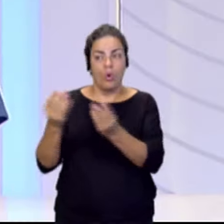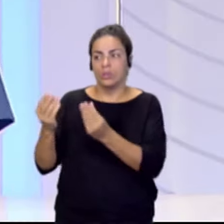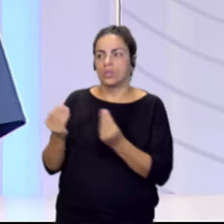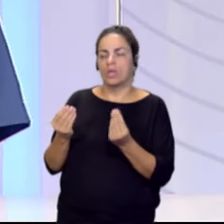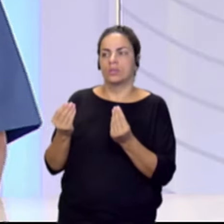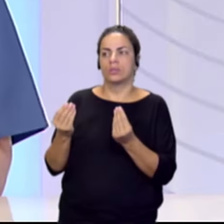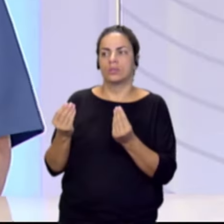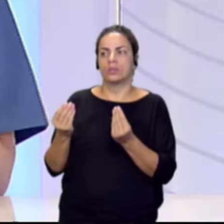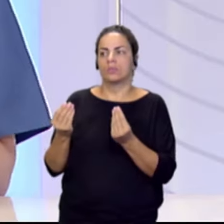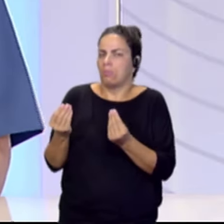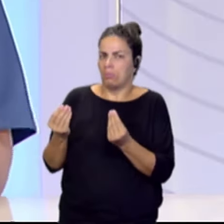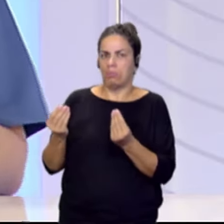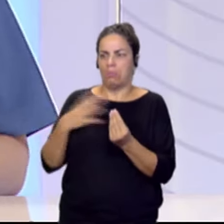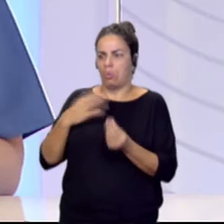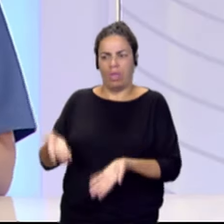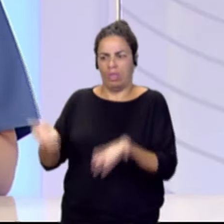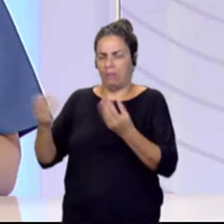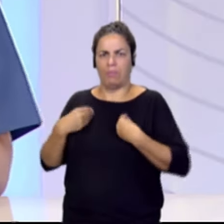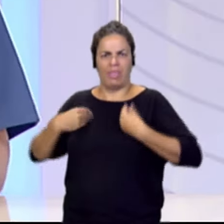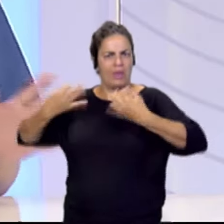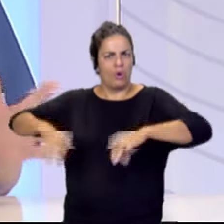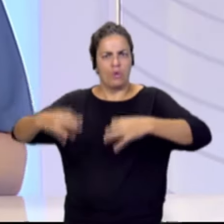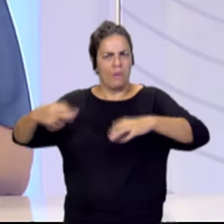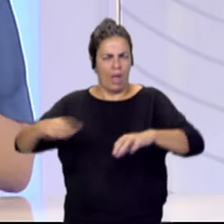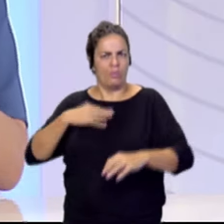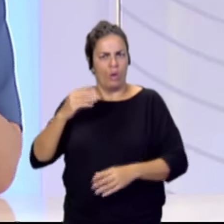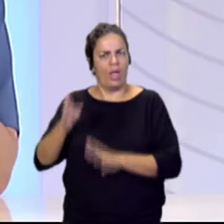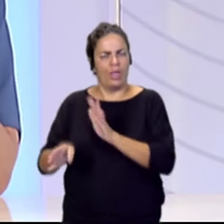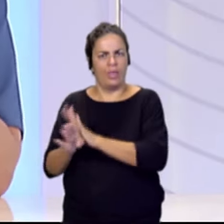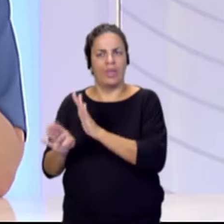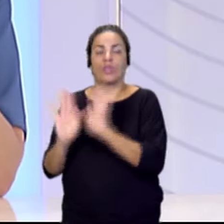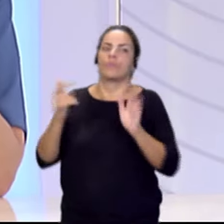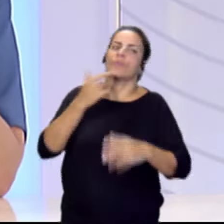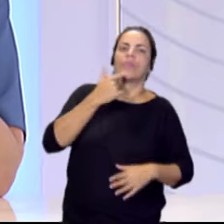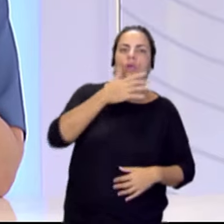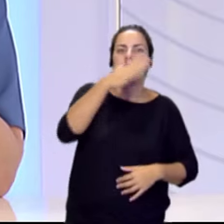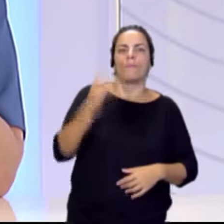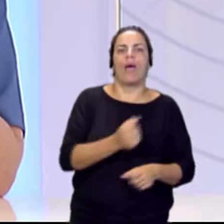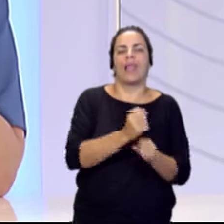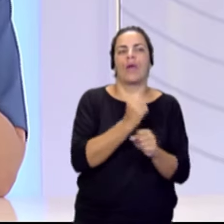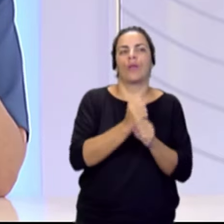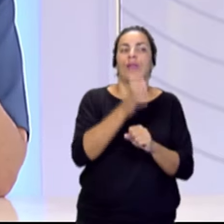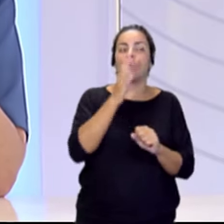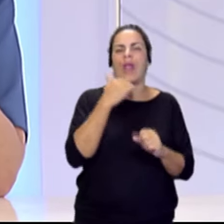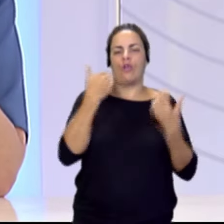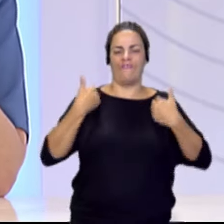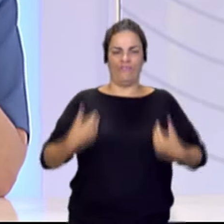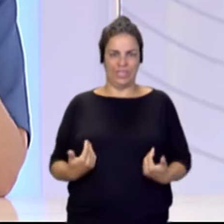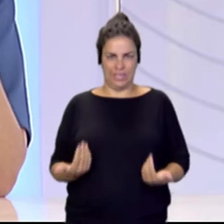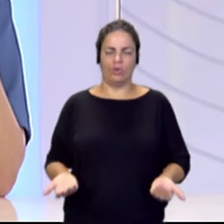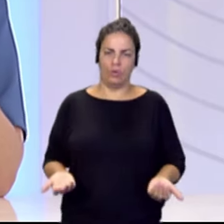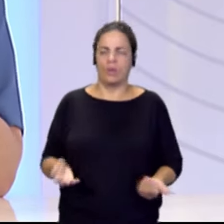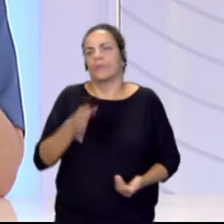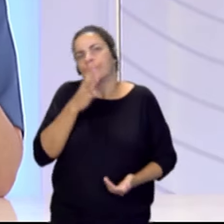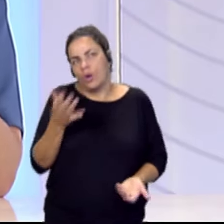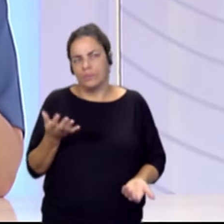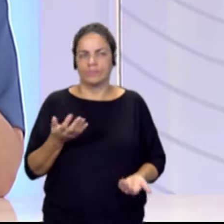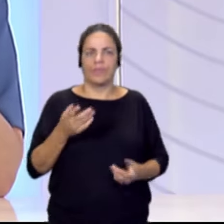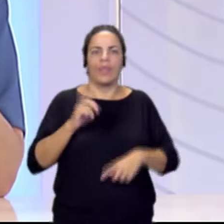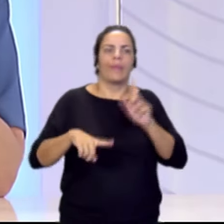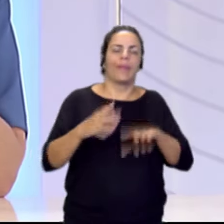impide hacer una vida normal, una vida diaria. No, y ya estoy hablando de bajas laborales por un tema físico, porque es verdad que además un tema pues